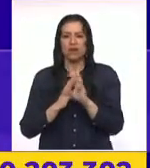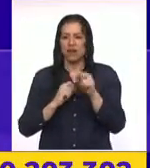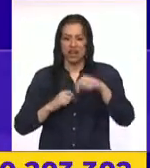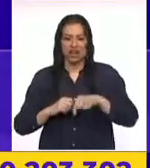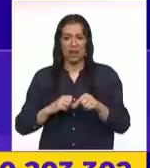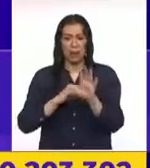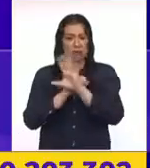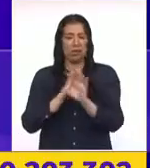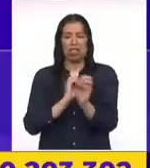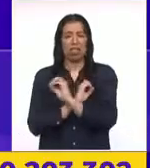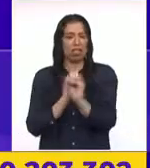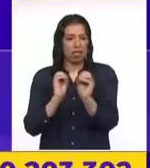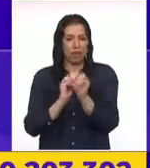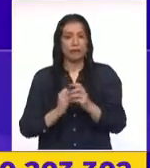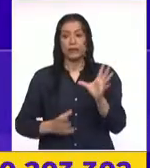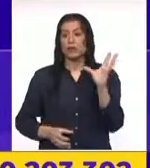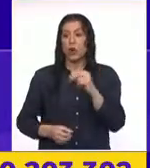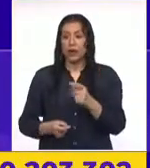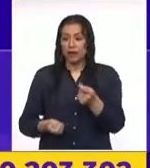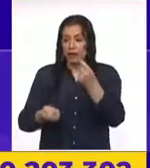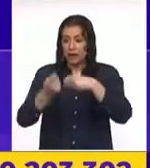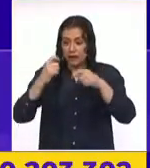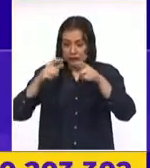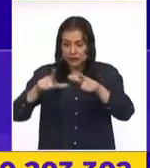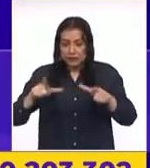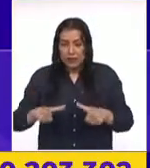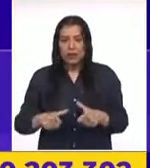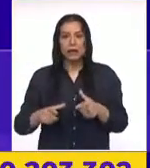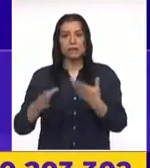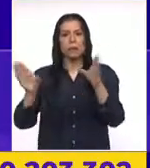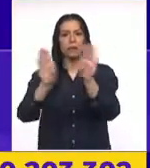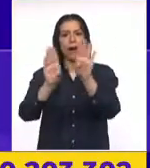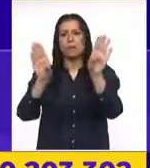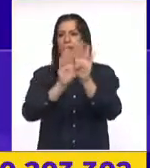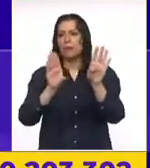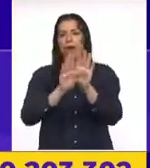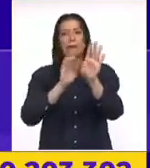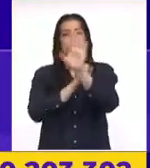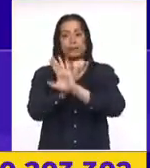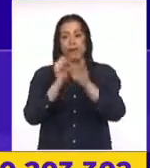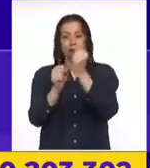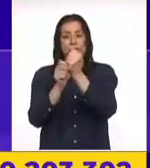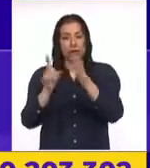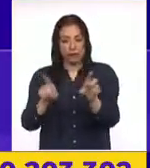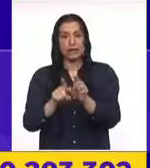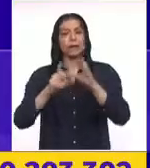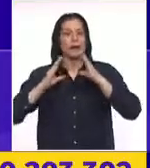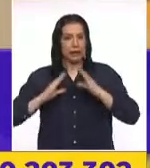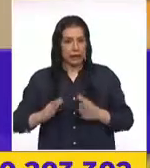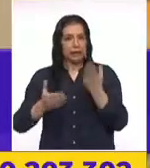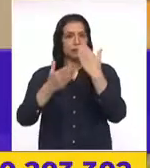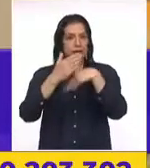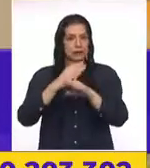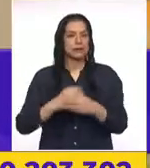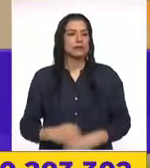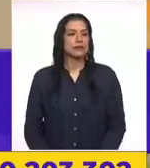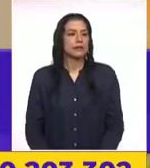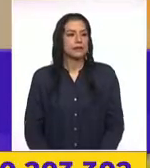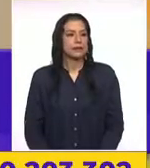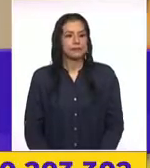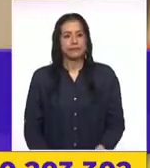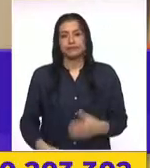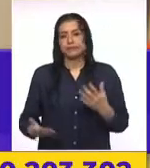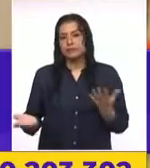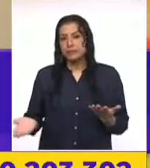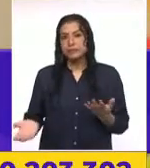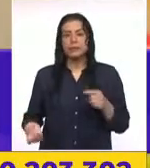seguro. Todas las tiendas de inmediato cerraron sus puertas para proteger a su personal y clientela. Pero en este